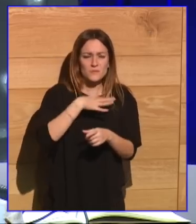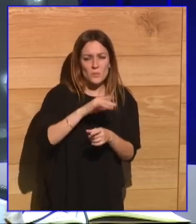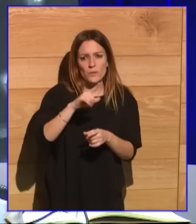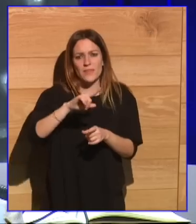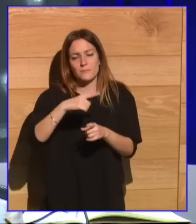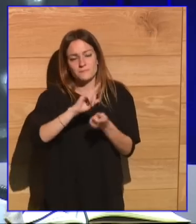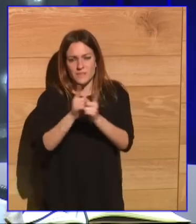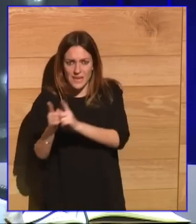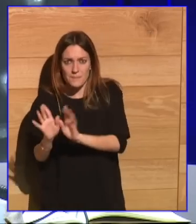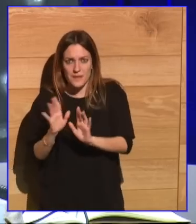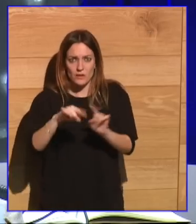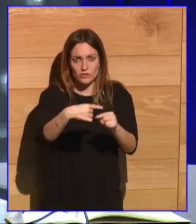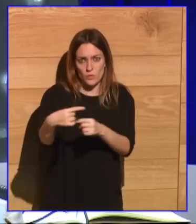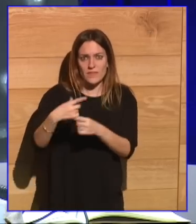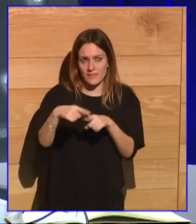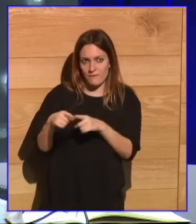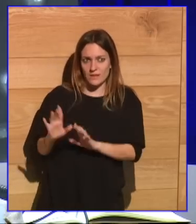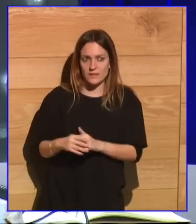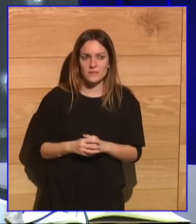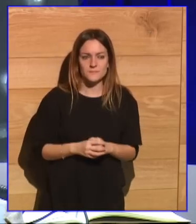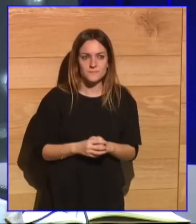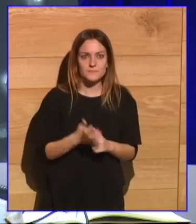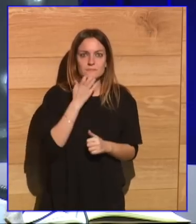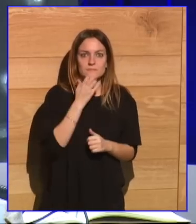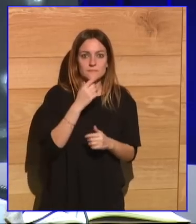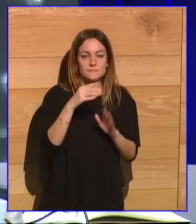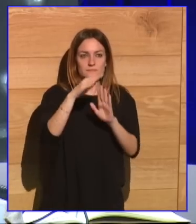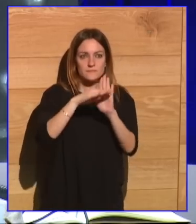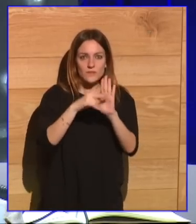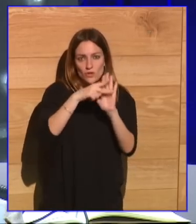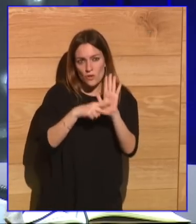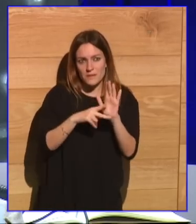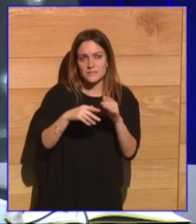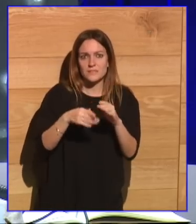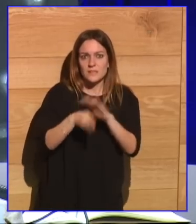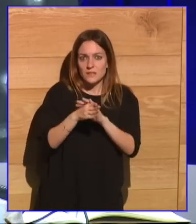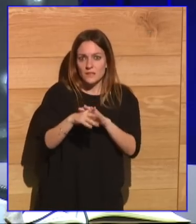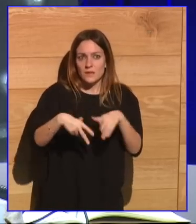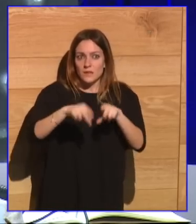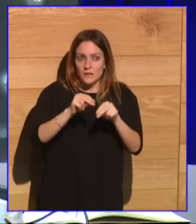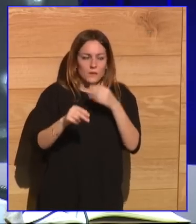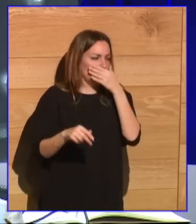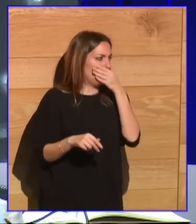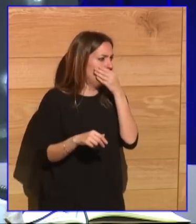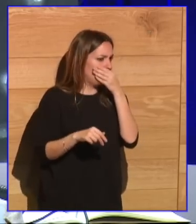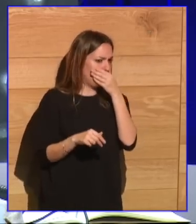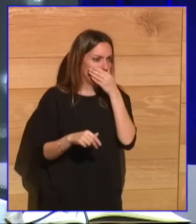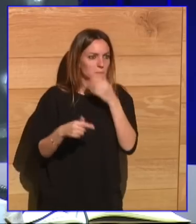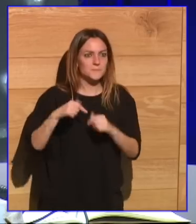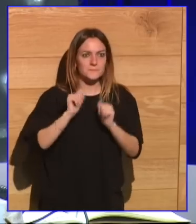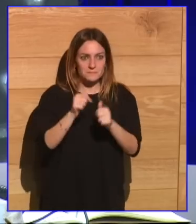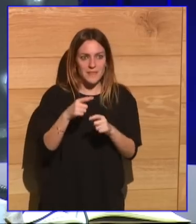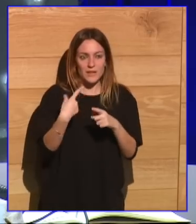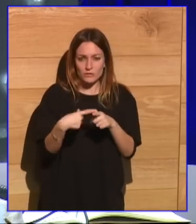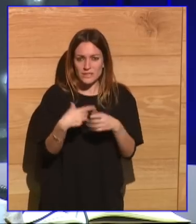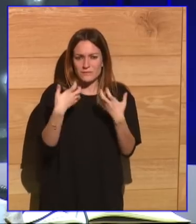todo. Pero lo cierto es que aquí, cuando se deja de seguir el manual y se empieza a jugar sucio, es cuando las cosas